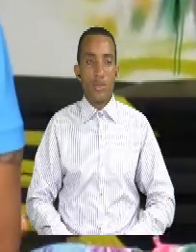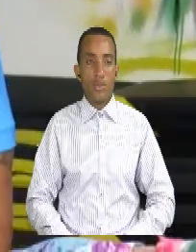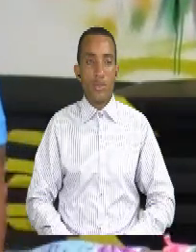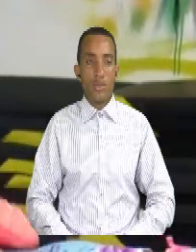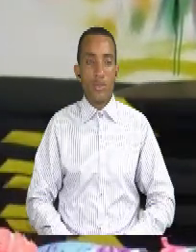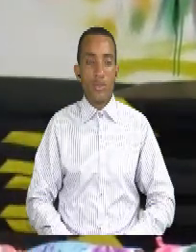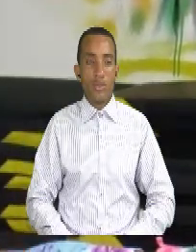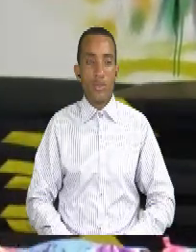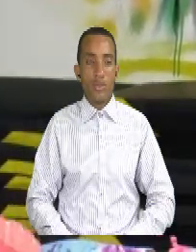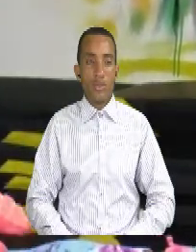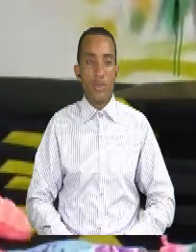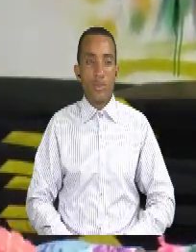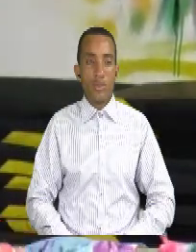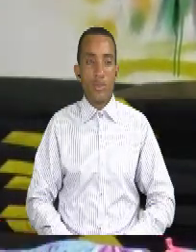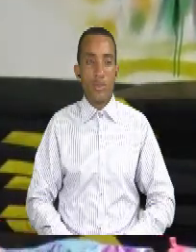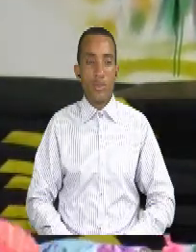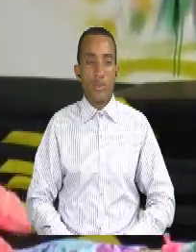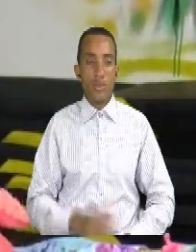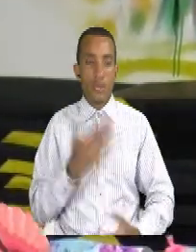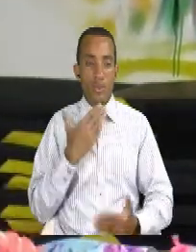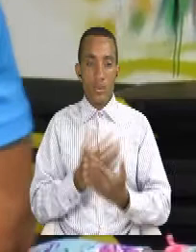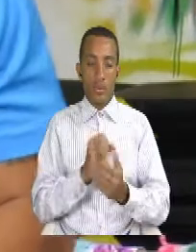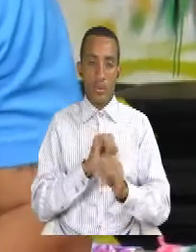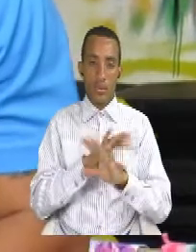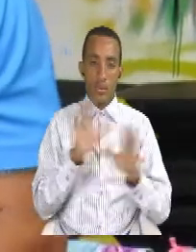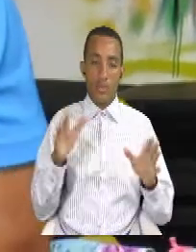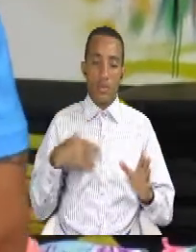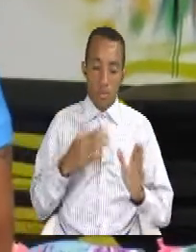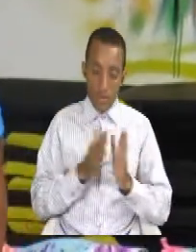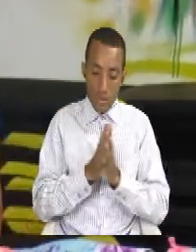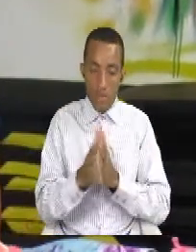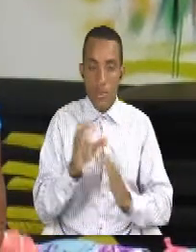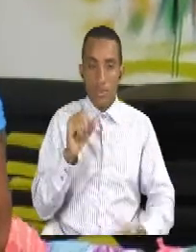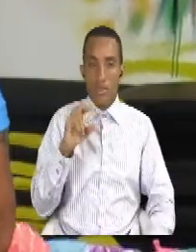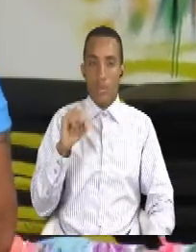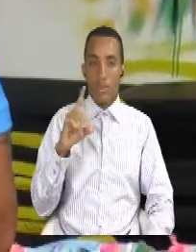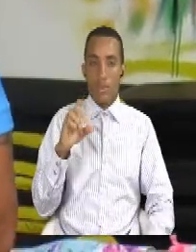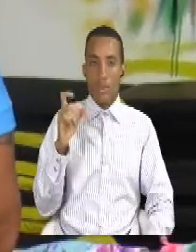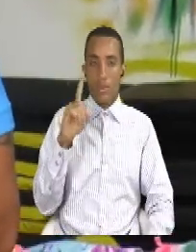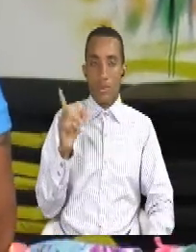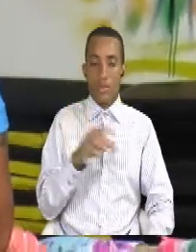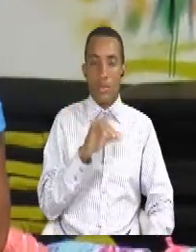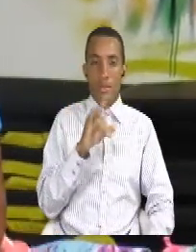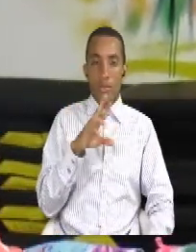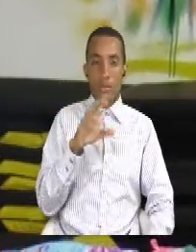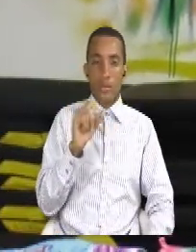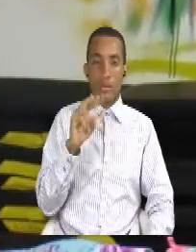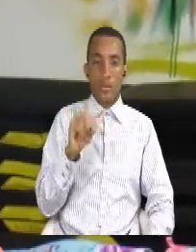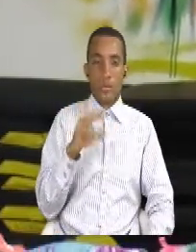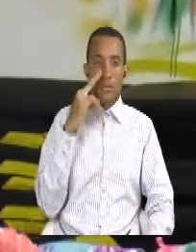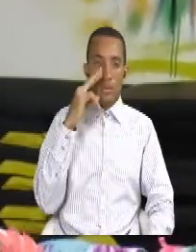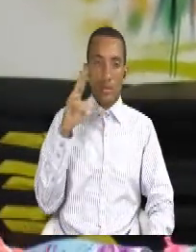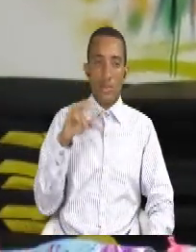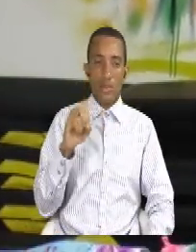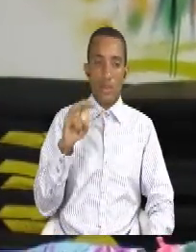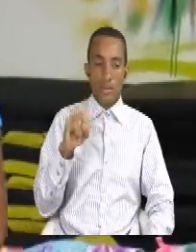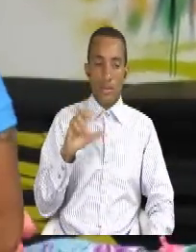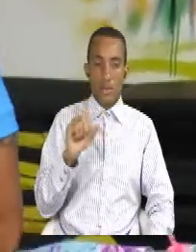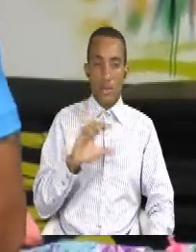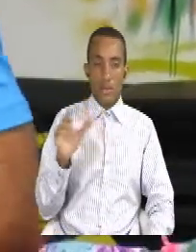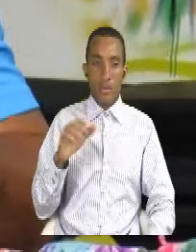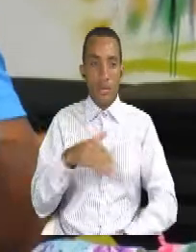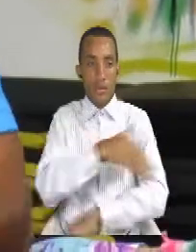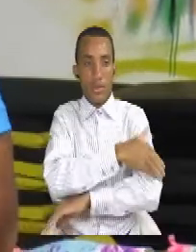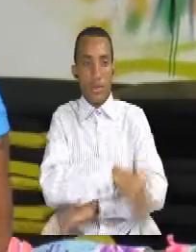buenos días. Les habla Andrés Urán de Centro Deportivo Zona Training 36, que está ubicado frente al Monumento Cacique Pipato en la avenida